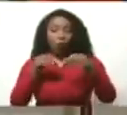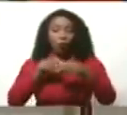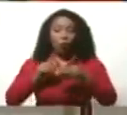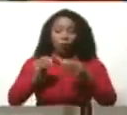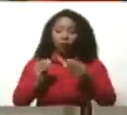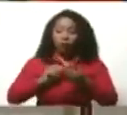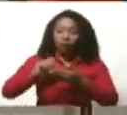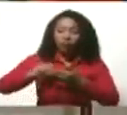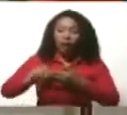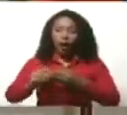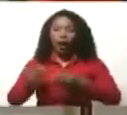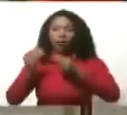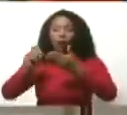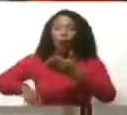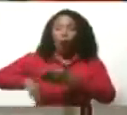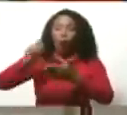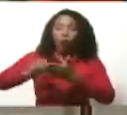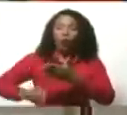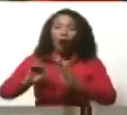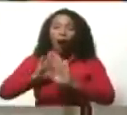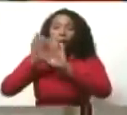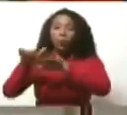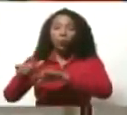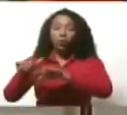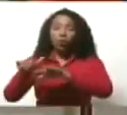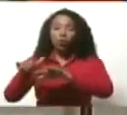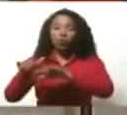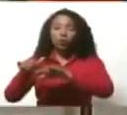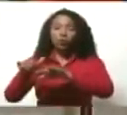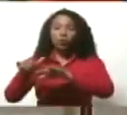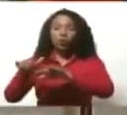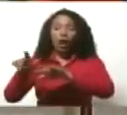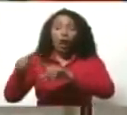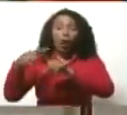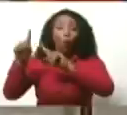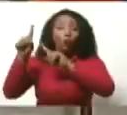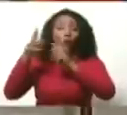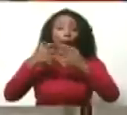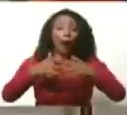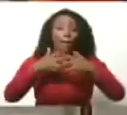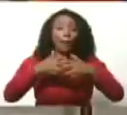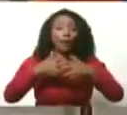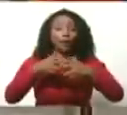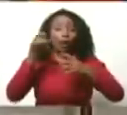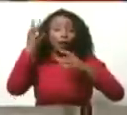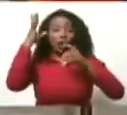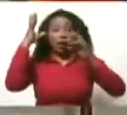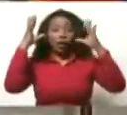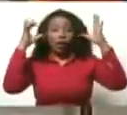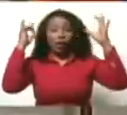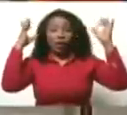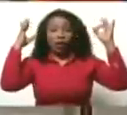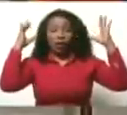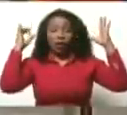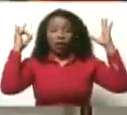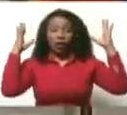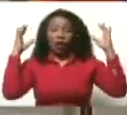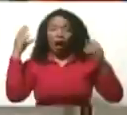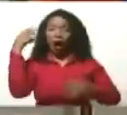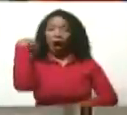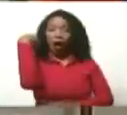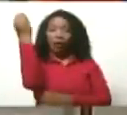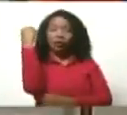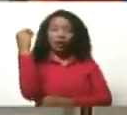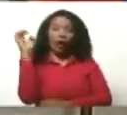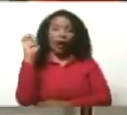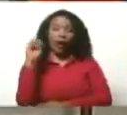la entrega de contratos que favorecieron, entre otras empresas, revela él, a la italiana Eni